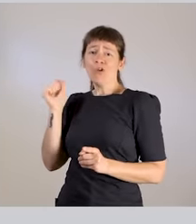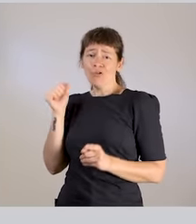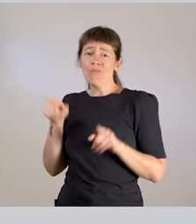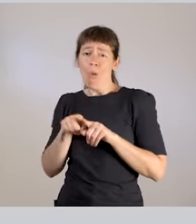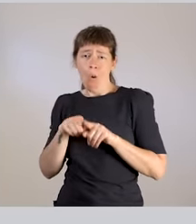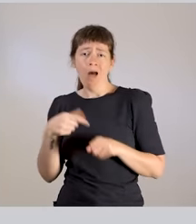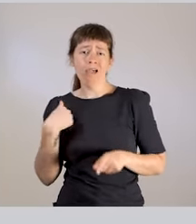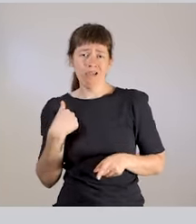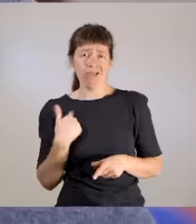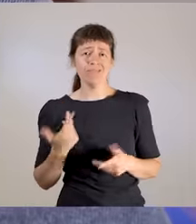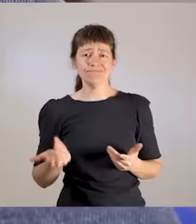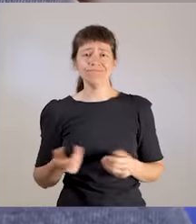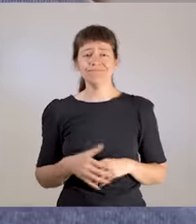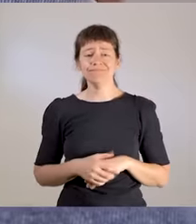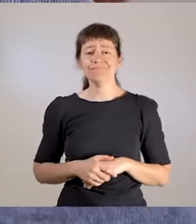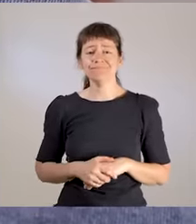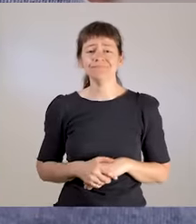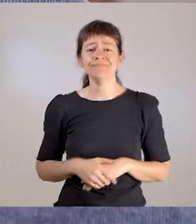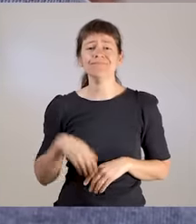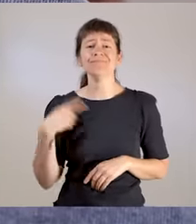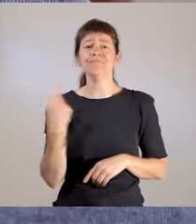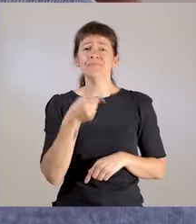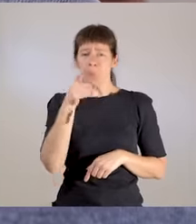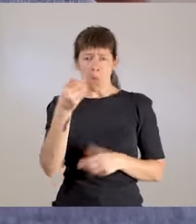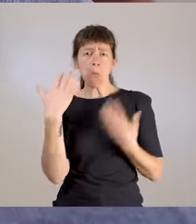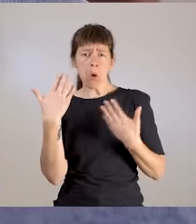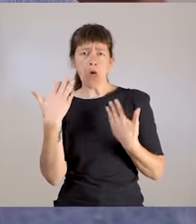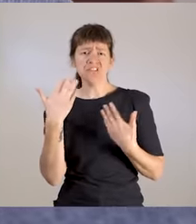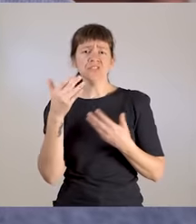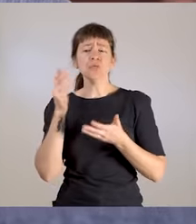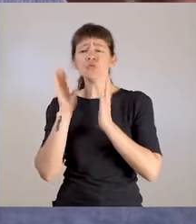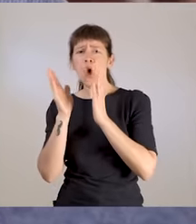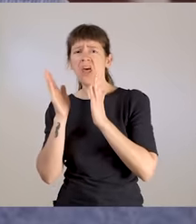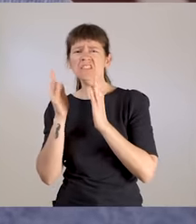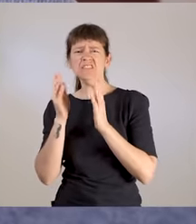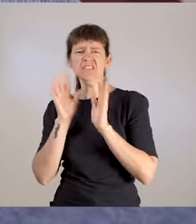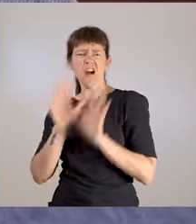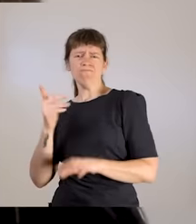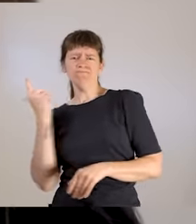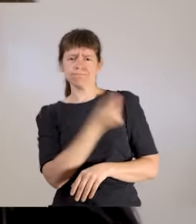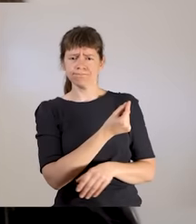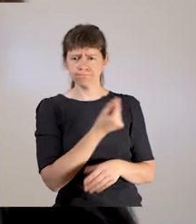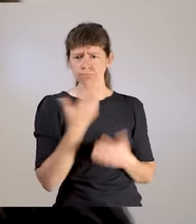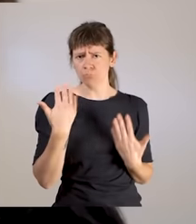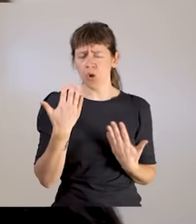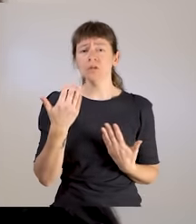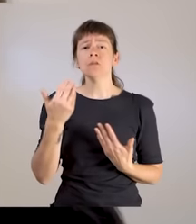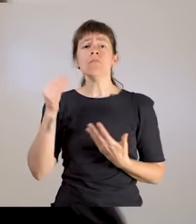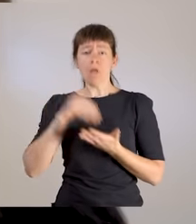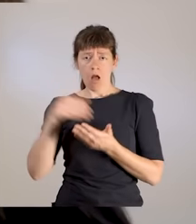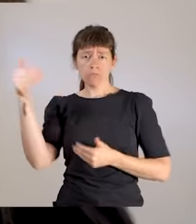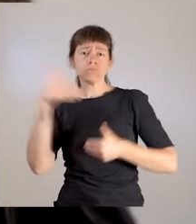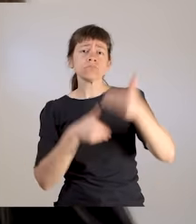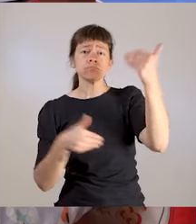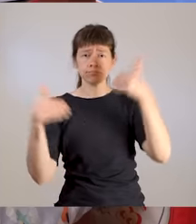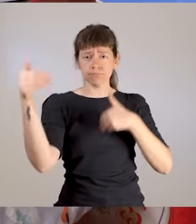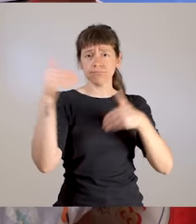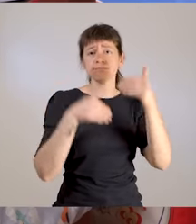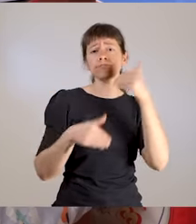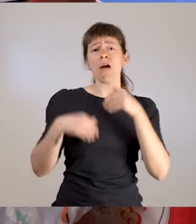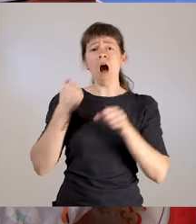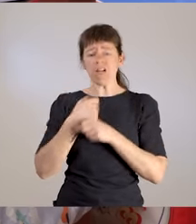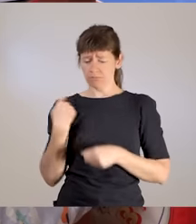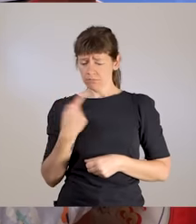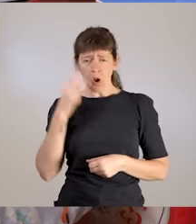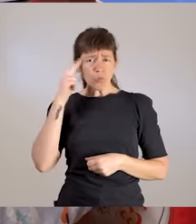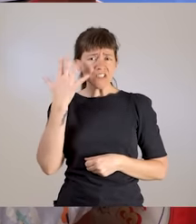Podés salir de una situación de violencia. Ahora, pueden venir otras hasta que tengas 95 años. Pienso